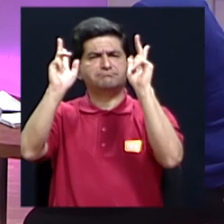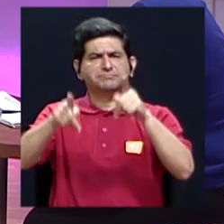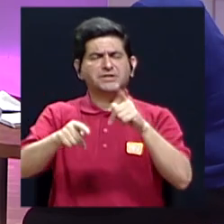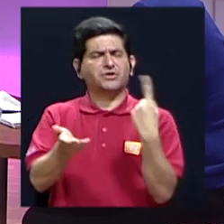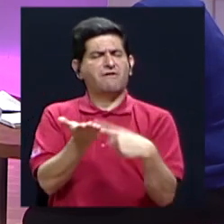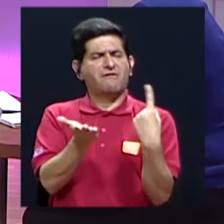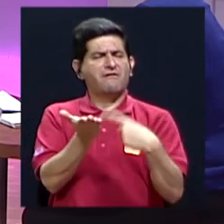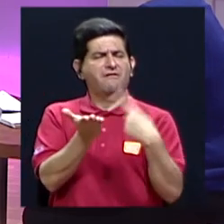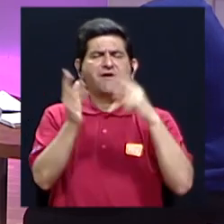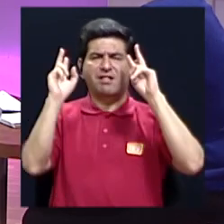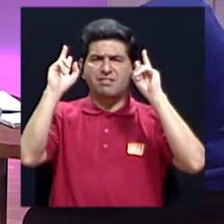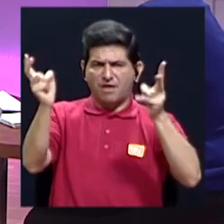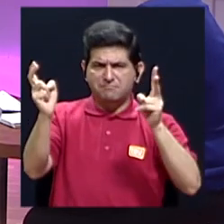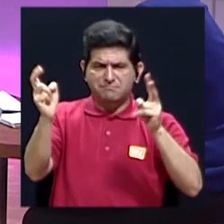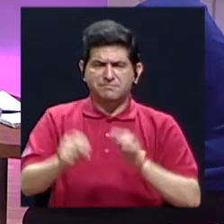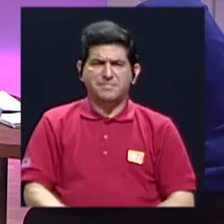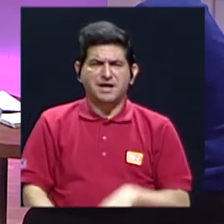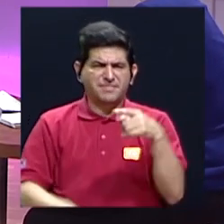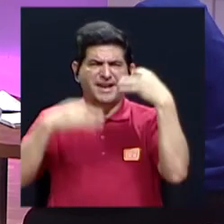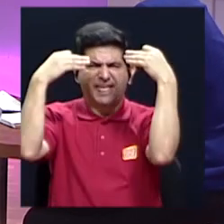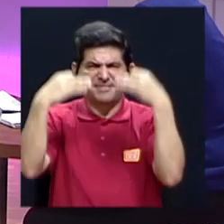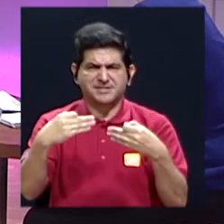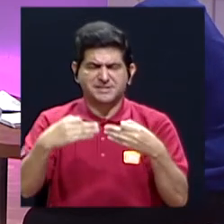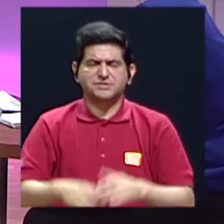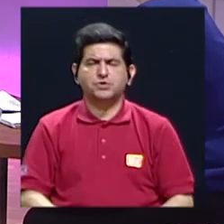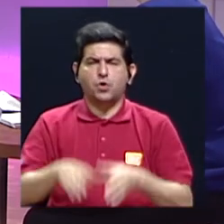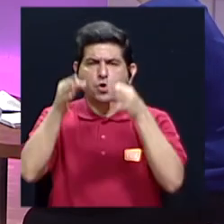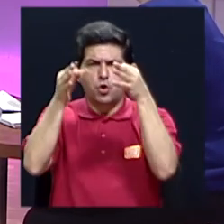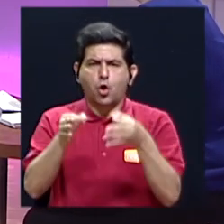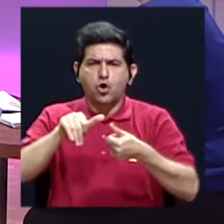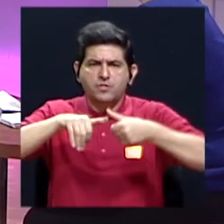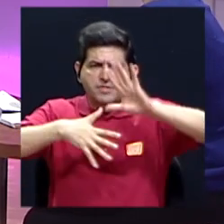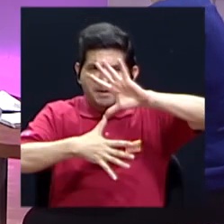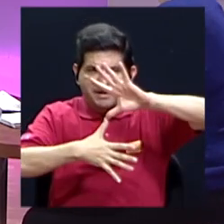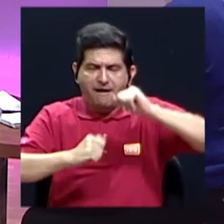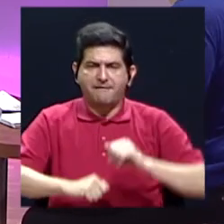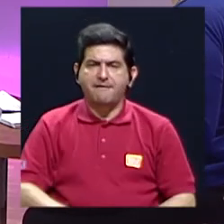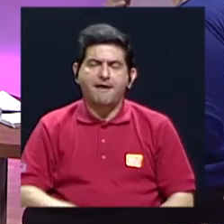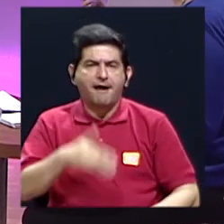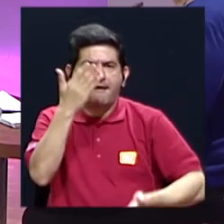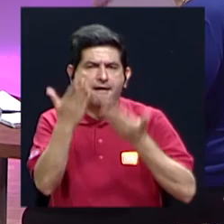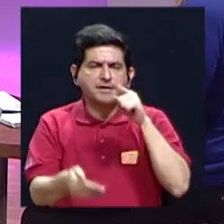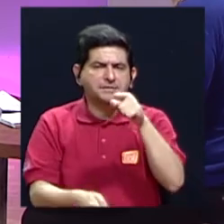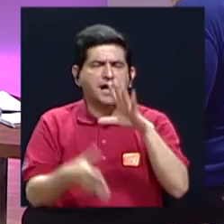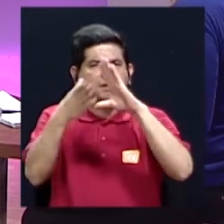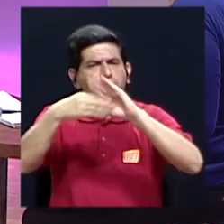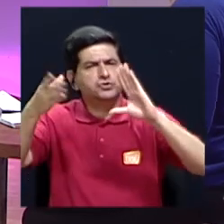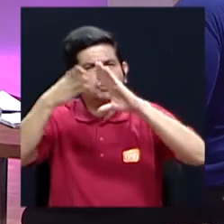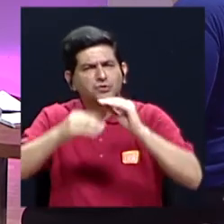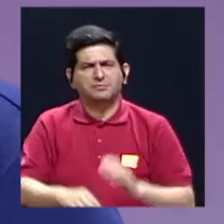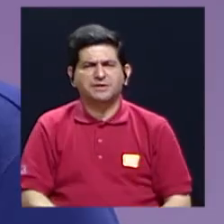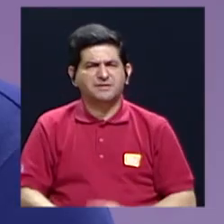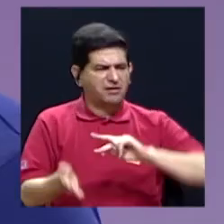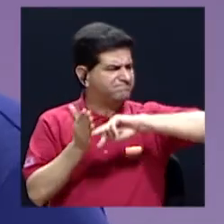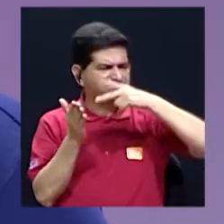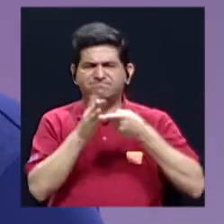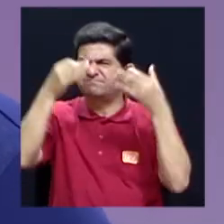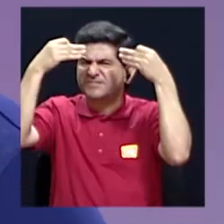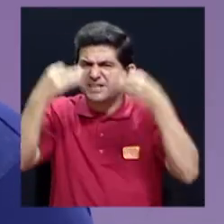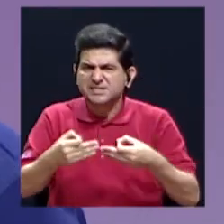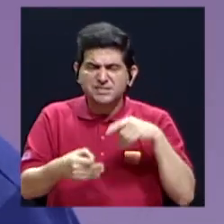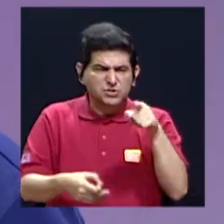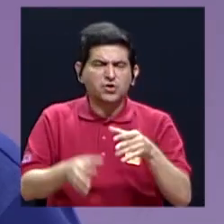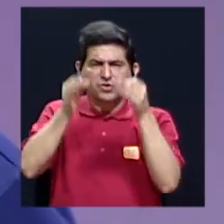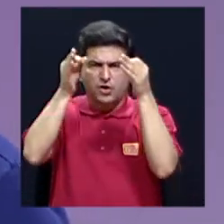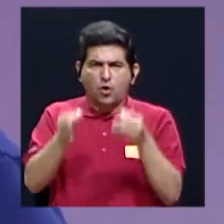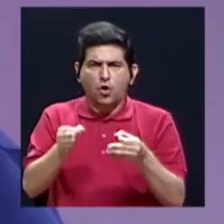personas discuten el tema este del fallo de la Corte Interamericana. Tal vez si comentan un poco sobre qué es lo que implica un fallo de la